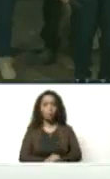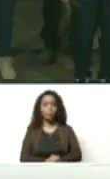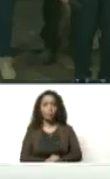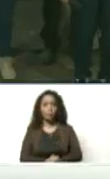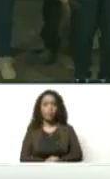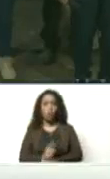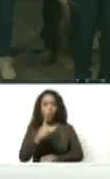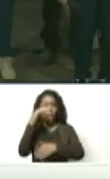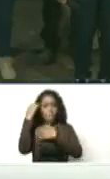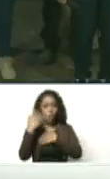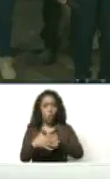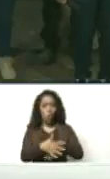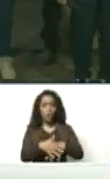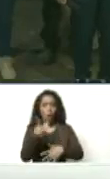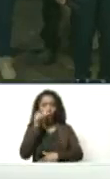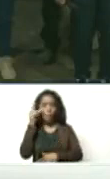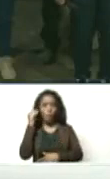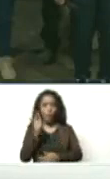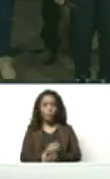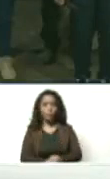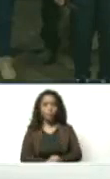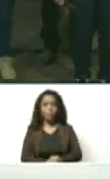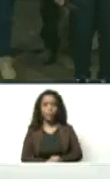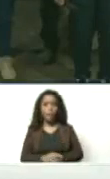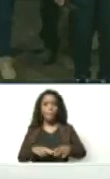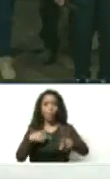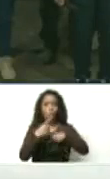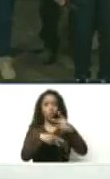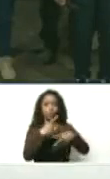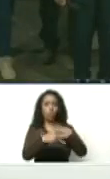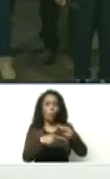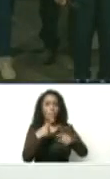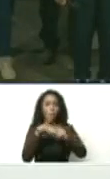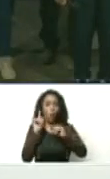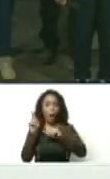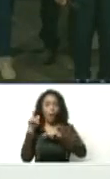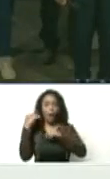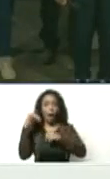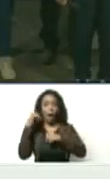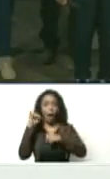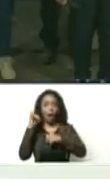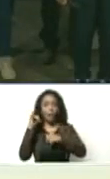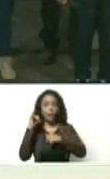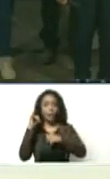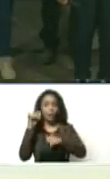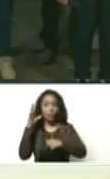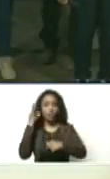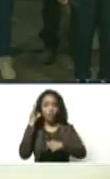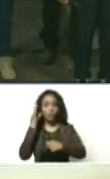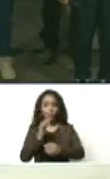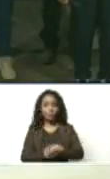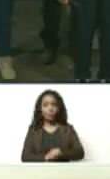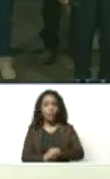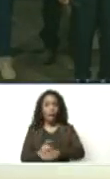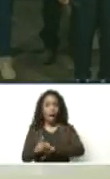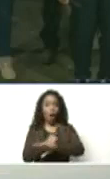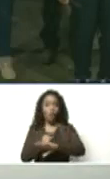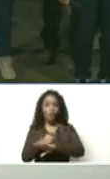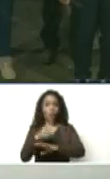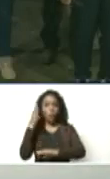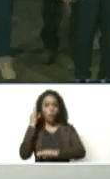un ejército de hombres y mujeres productivas. Pero ahí tenemos a Karina, la